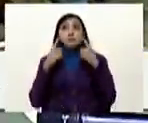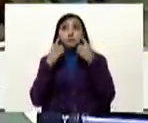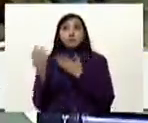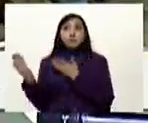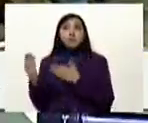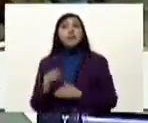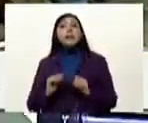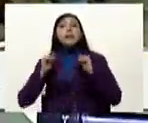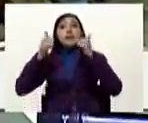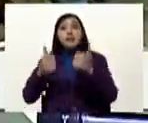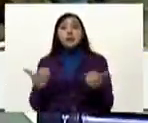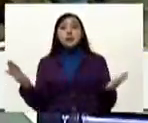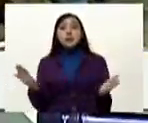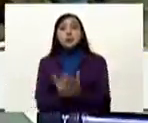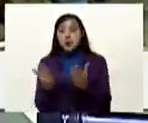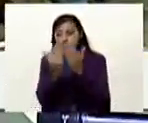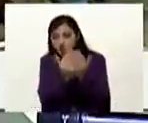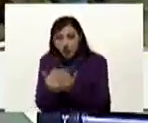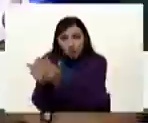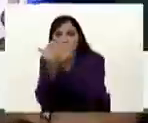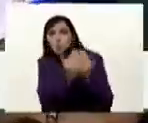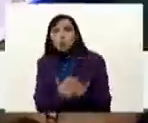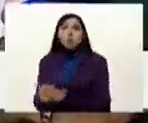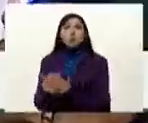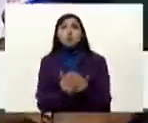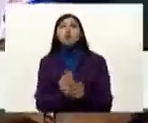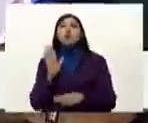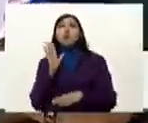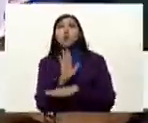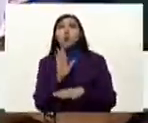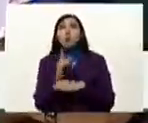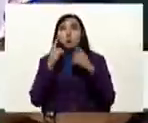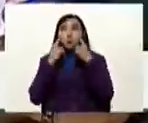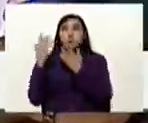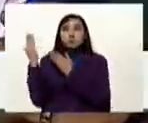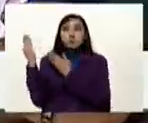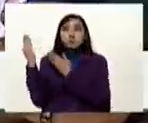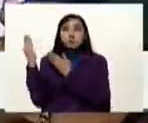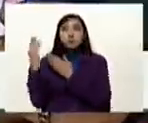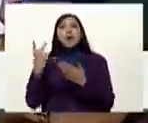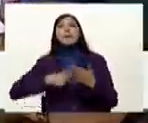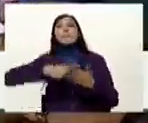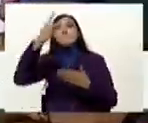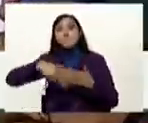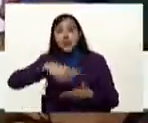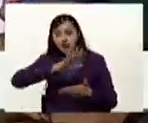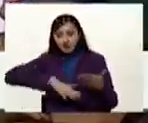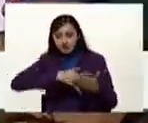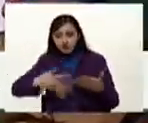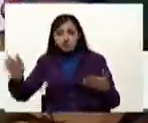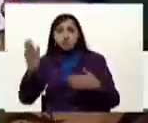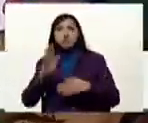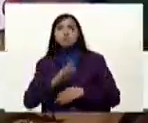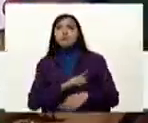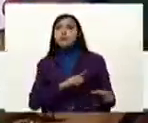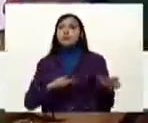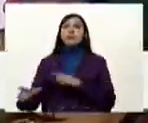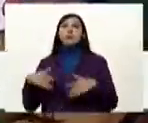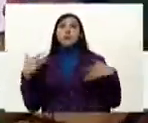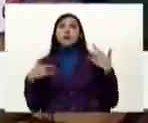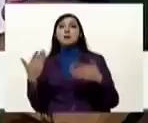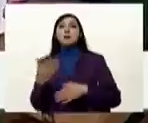Inicio de clases seguro y progresivo. Aquí está el plan. Aquí está el